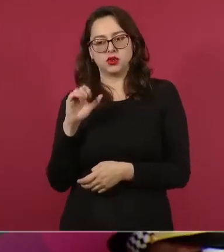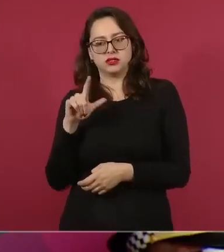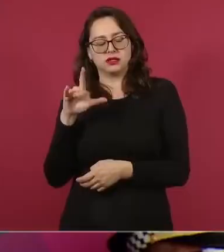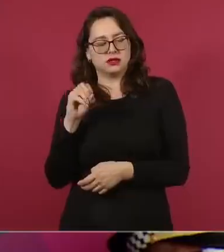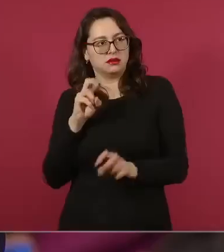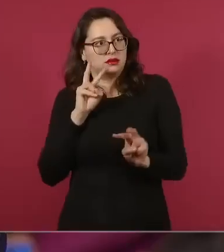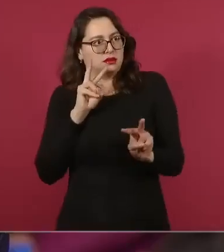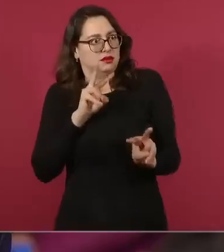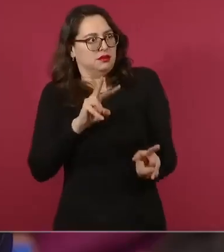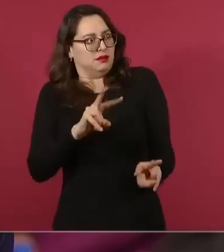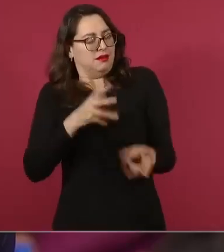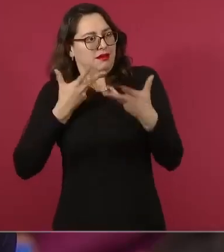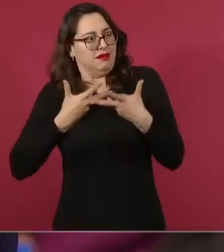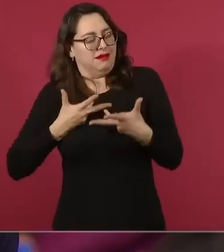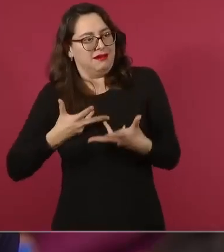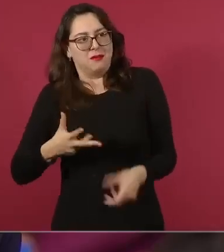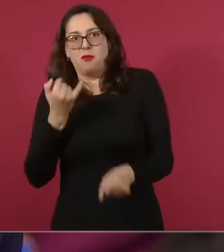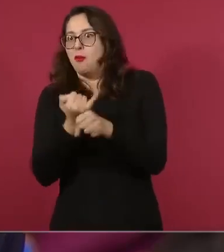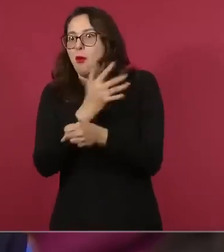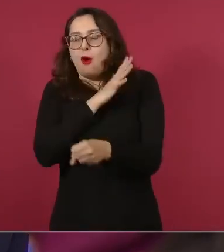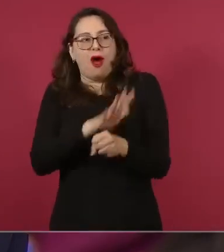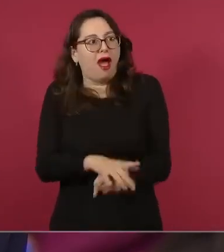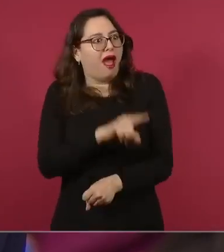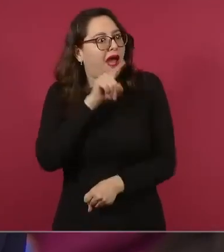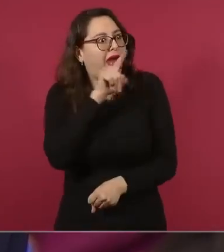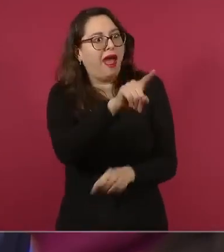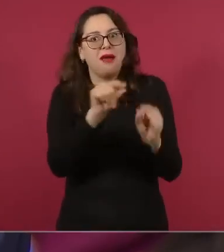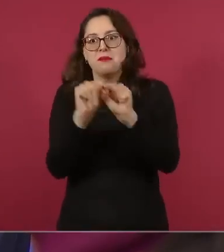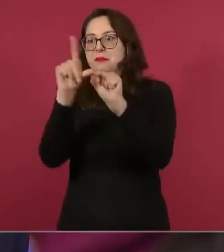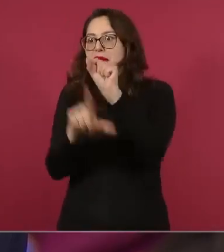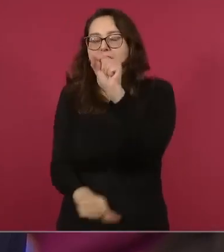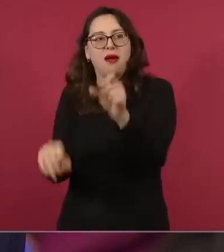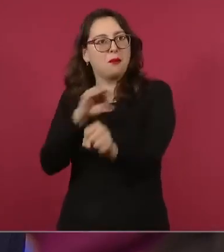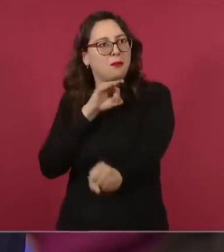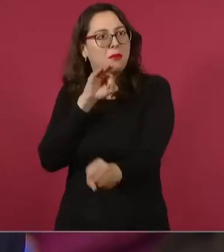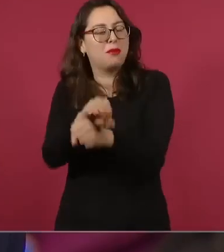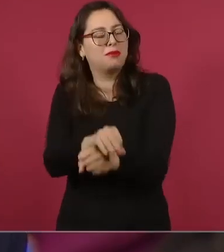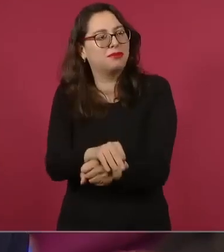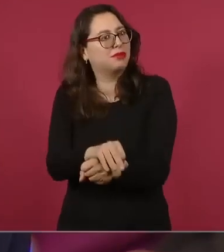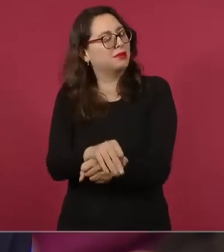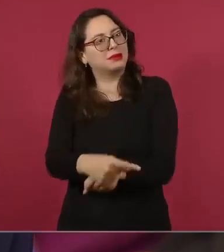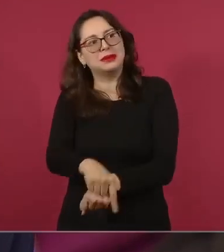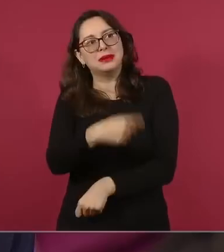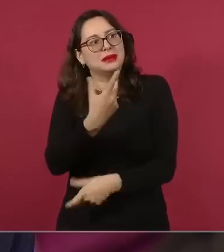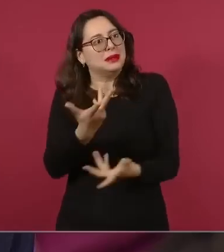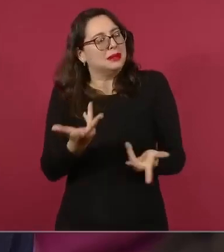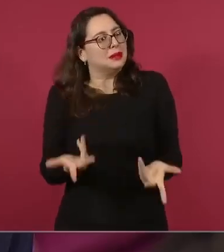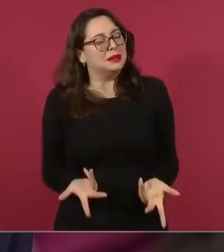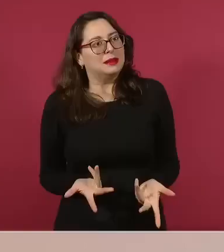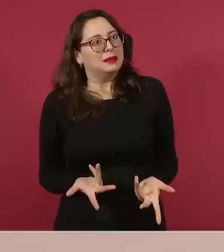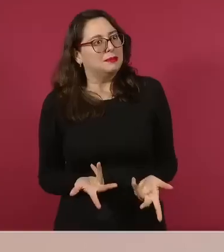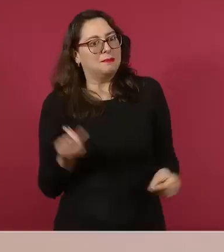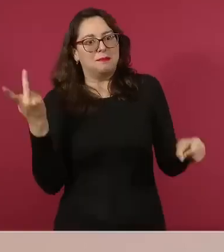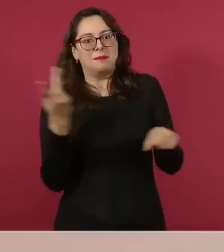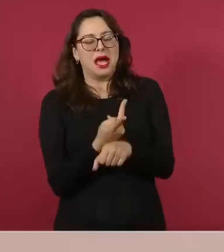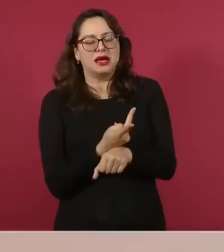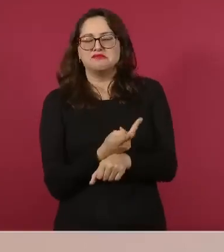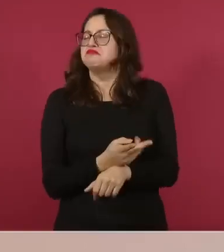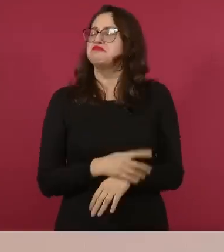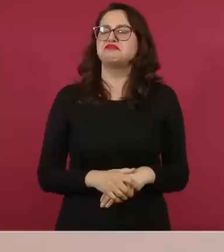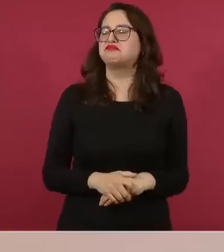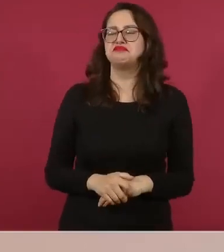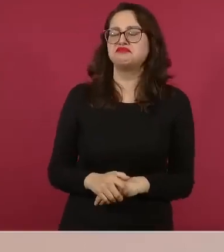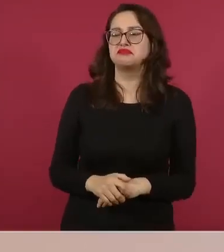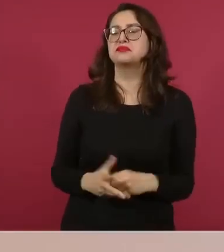Pero su sacrificio y el de 1,000,000 de mexicanos no fue en vano. Gracias a la